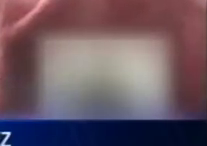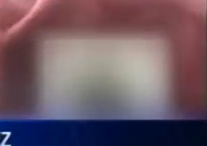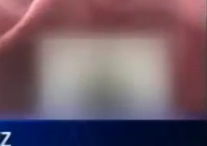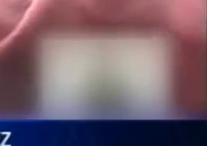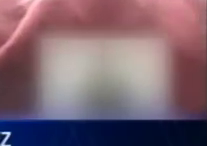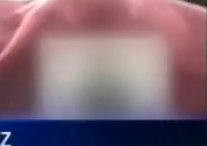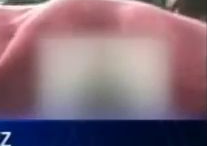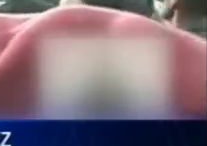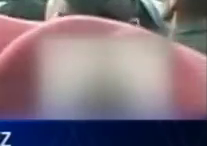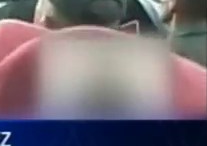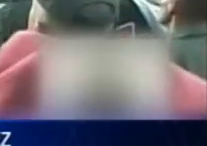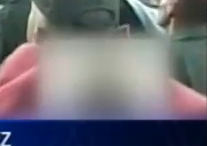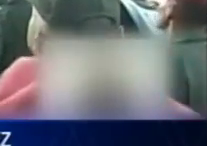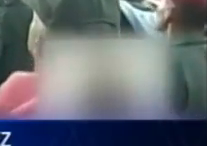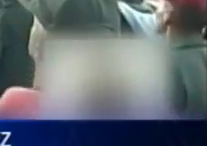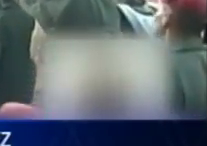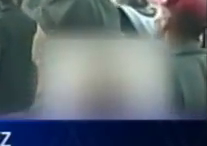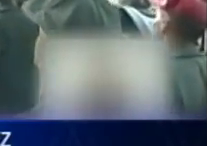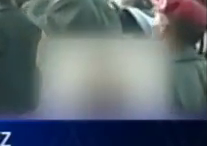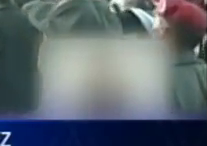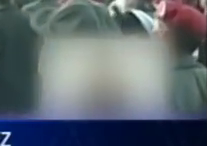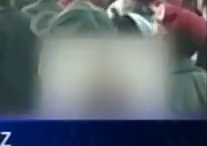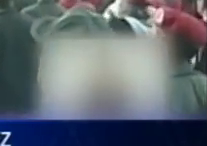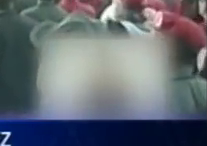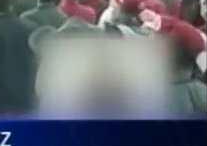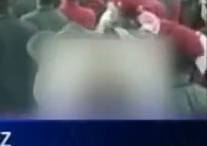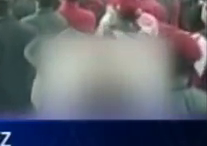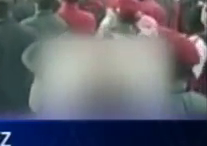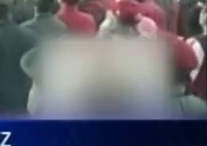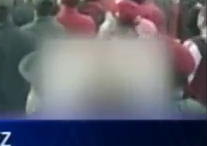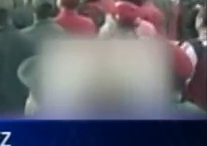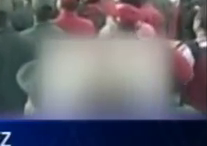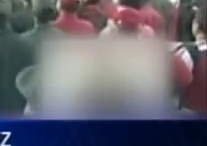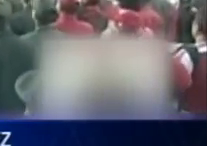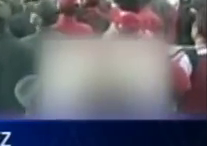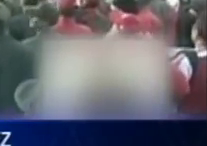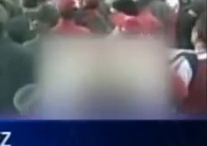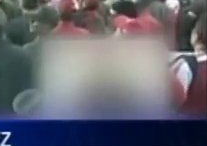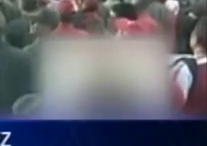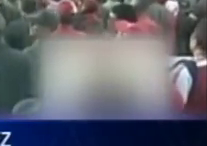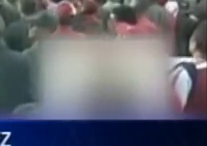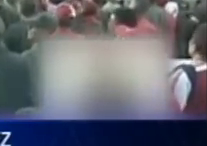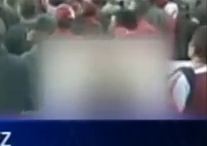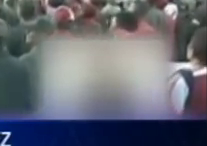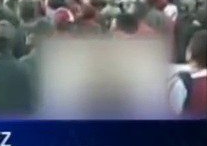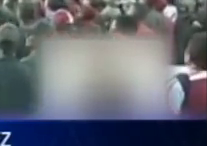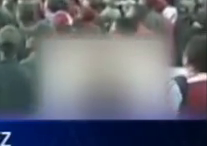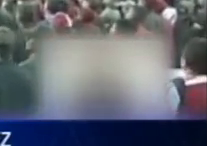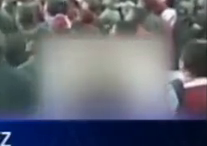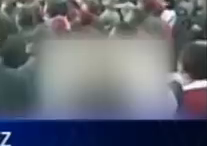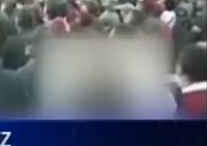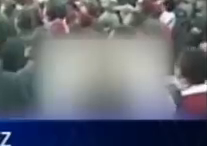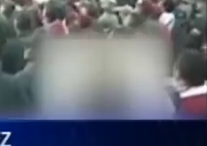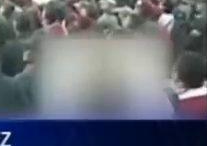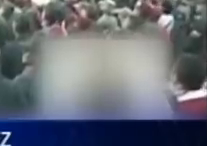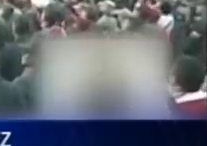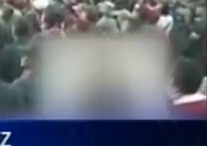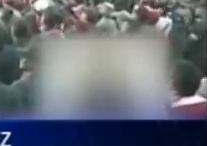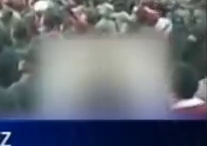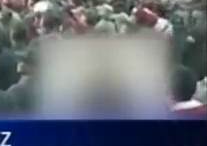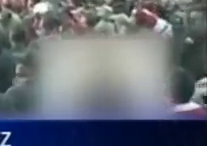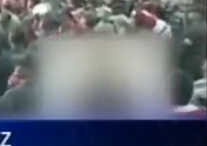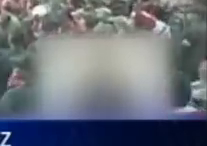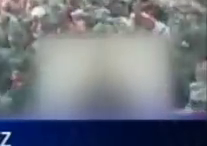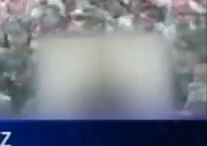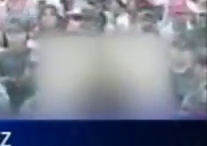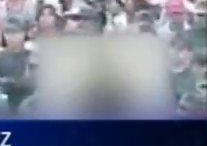Militar, la Guardia Nacional Bolivariana abren sus brazos para darle la bienvenida a nuestros hermanos y